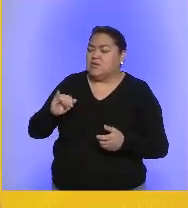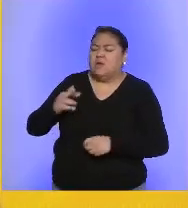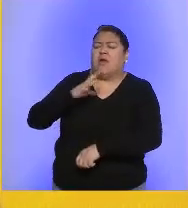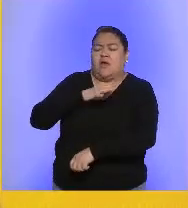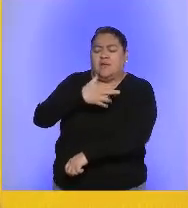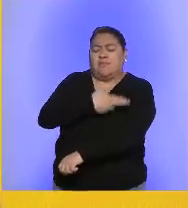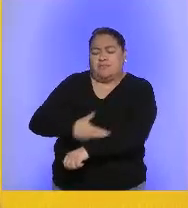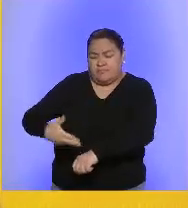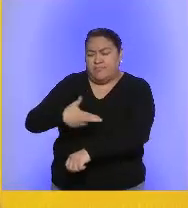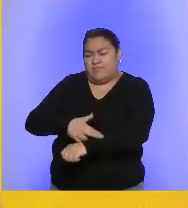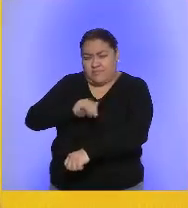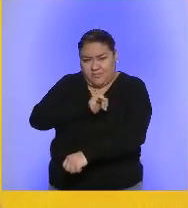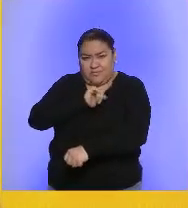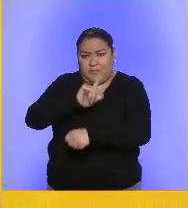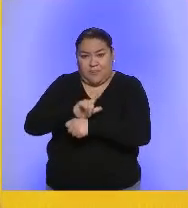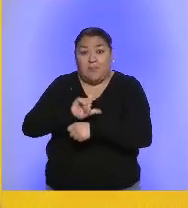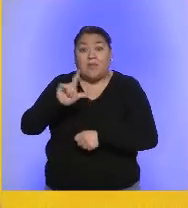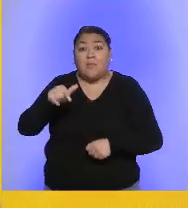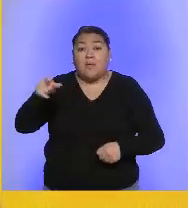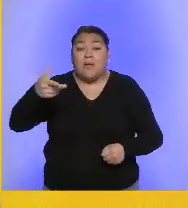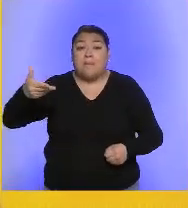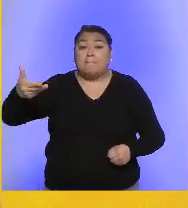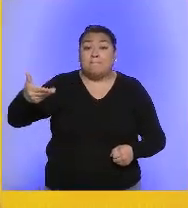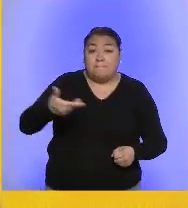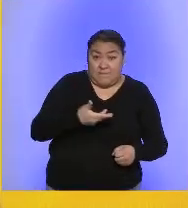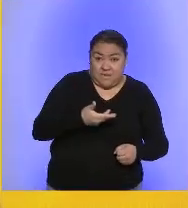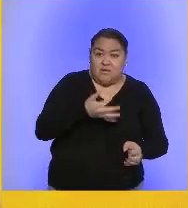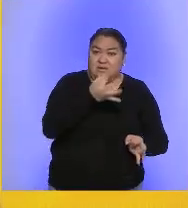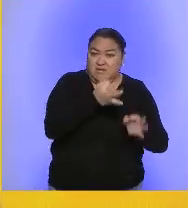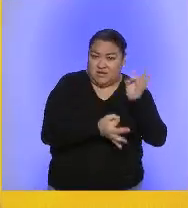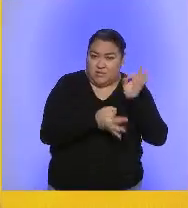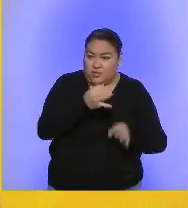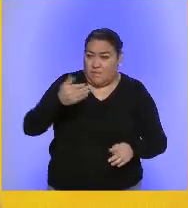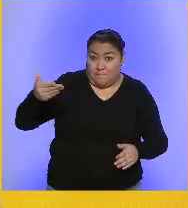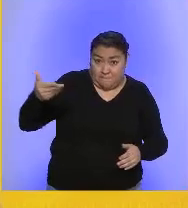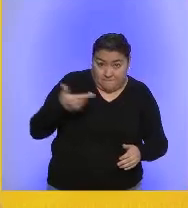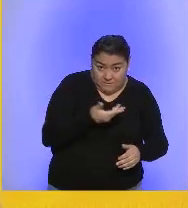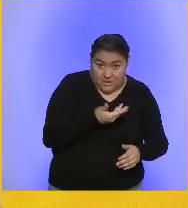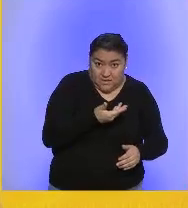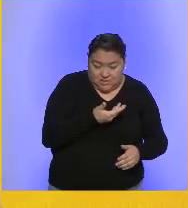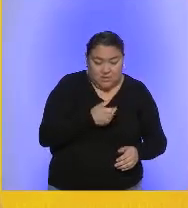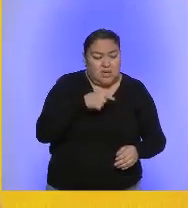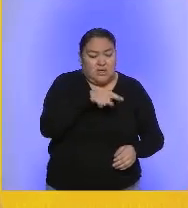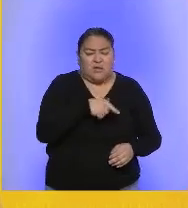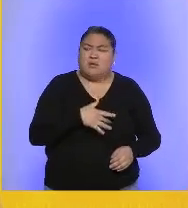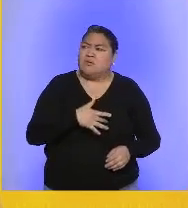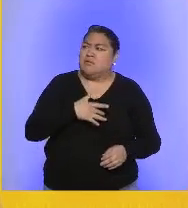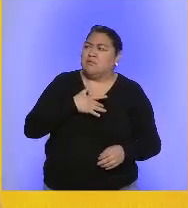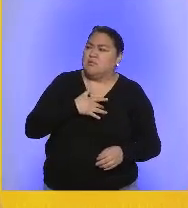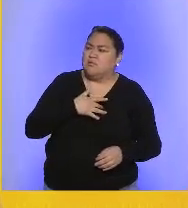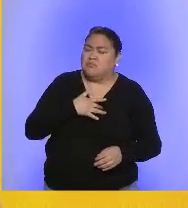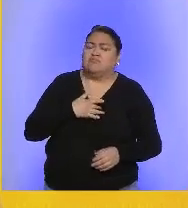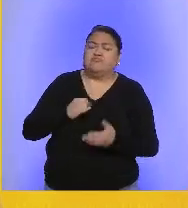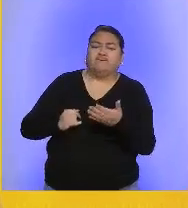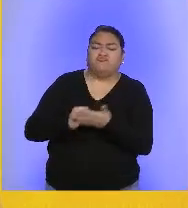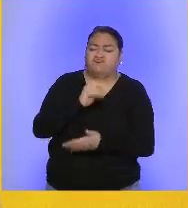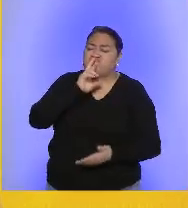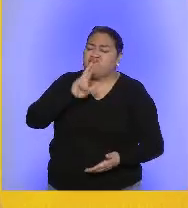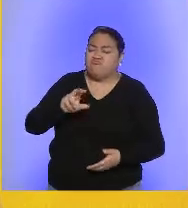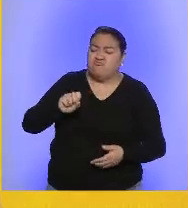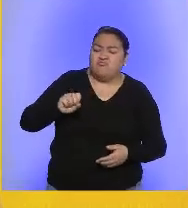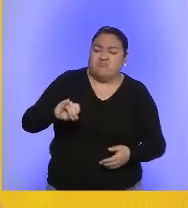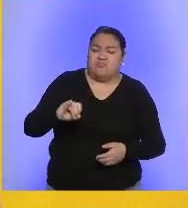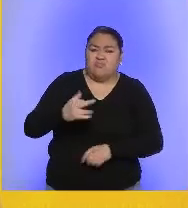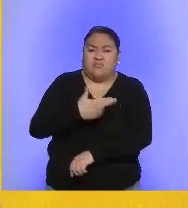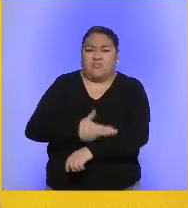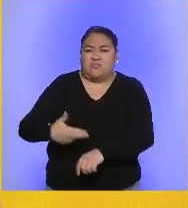ante el Tribunal Electoral y el Tribunal Electoral no solo determinó que se esperaran acciones futuras, sino que